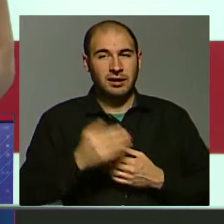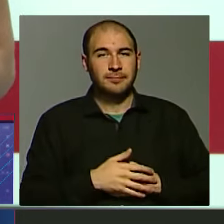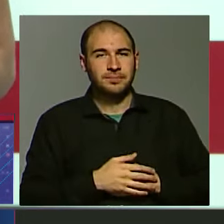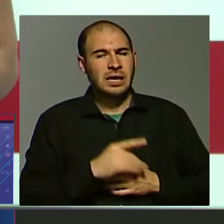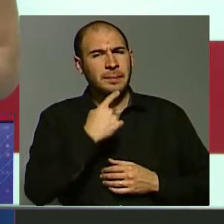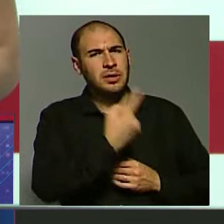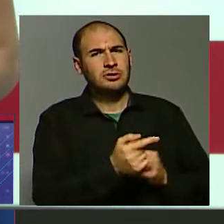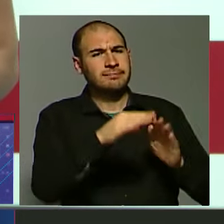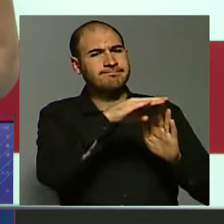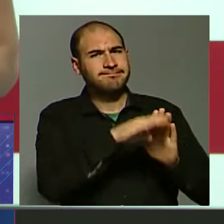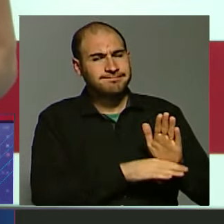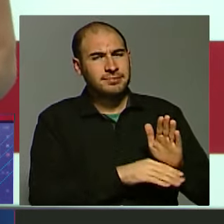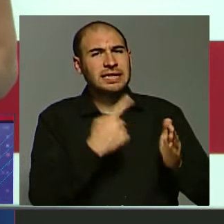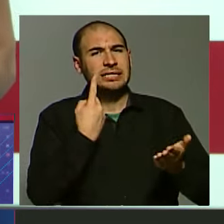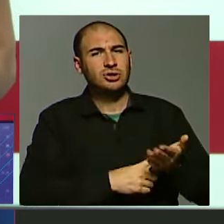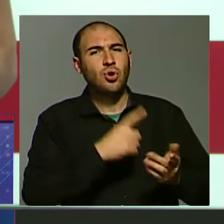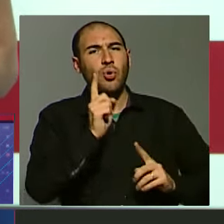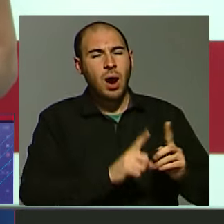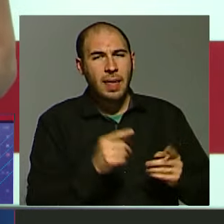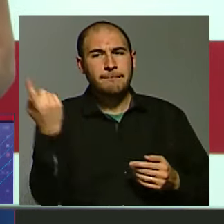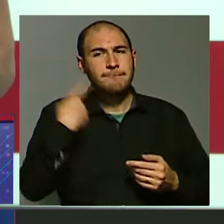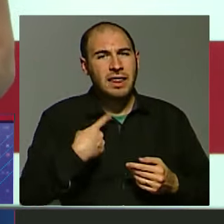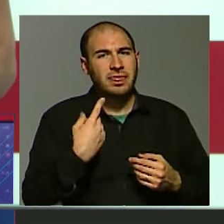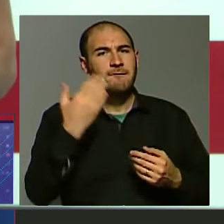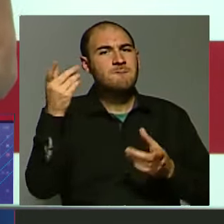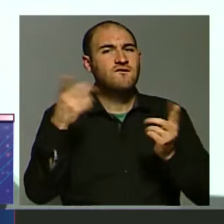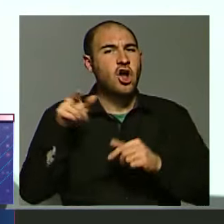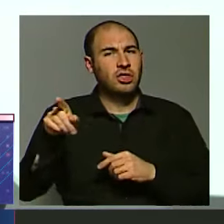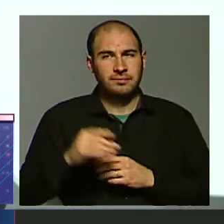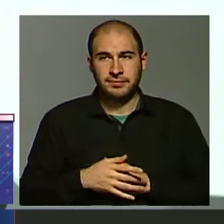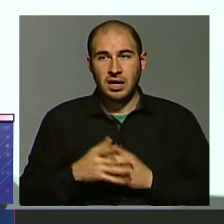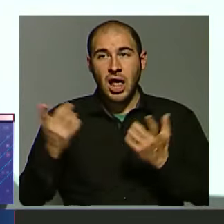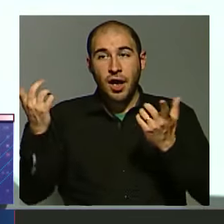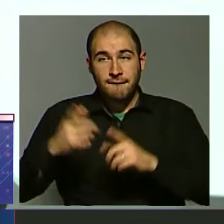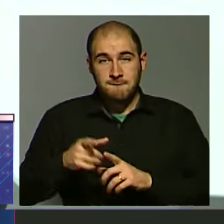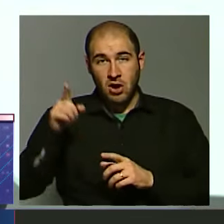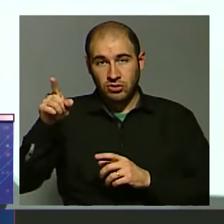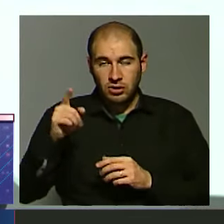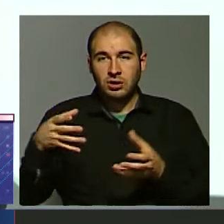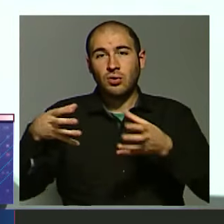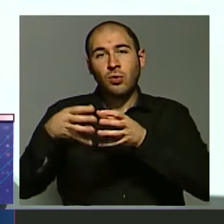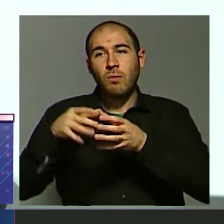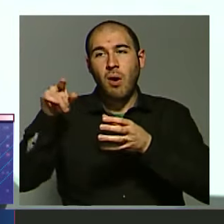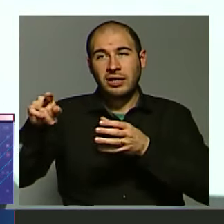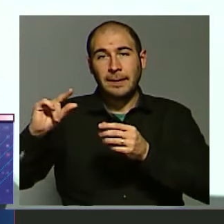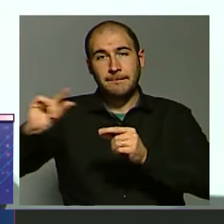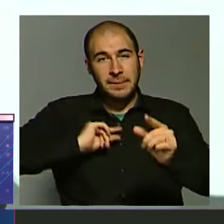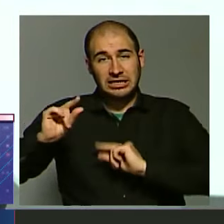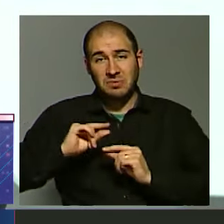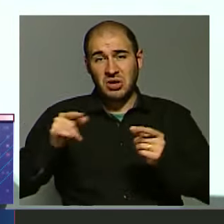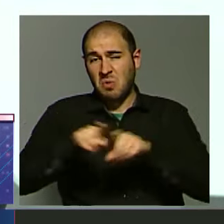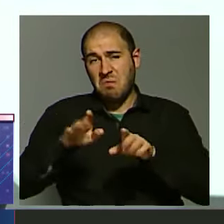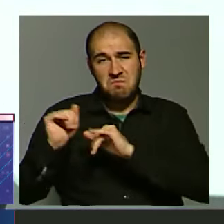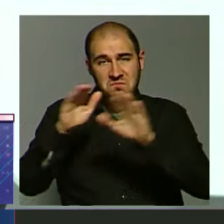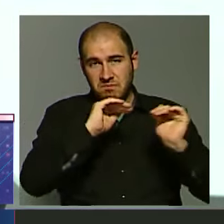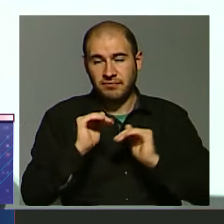internacional. ¿Cuáles son las medidas que puede llegar a exigir el fondo? El fondo es un organismo crediticio como cualquier